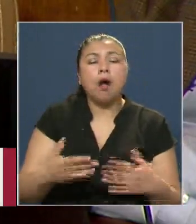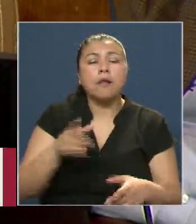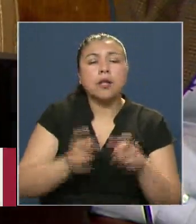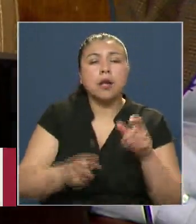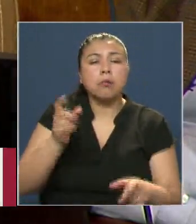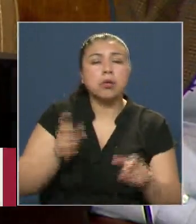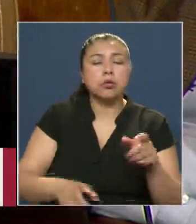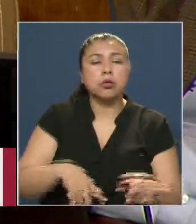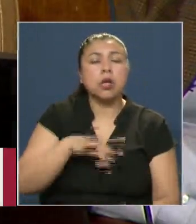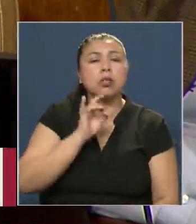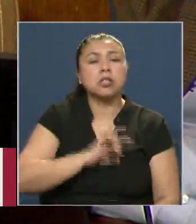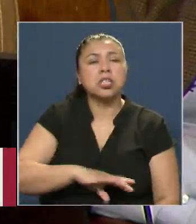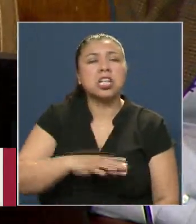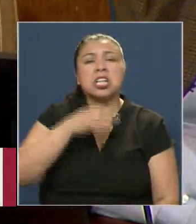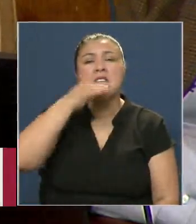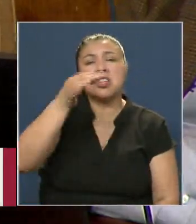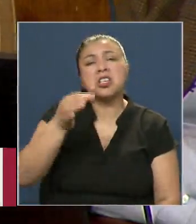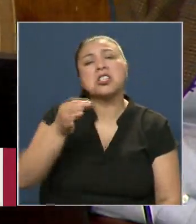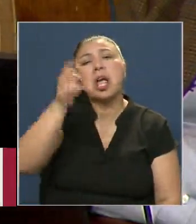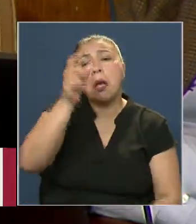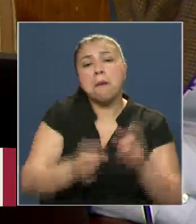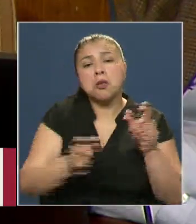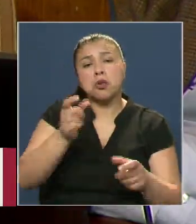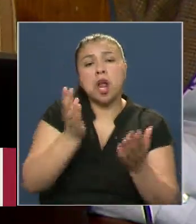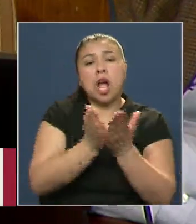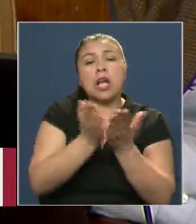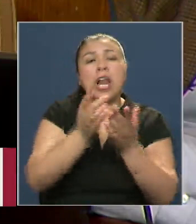chilenos dicen somos de clase media.